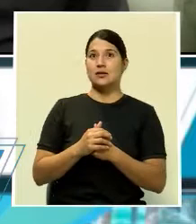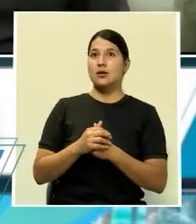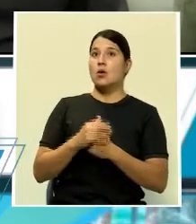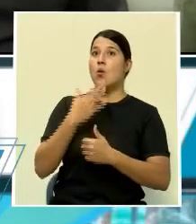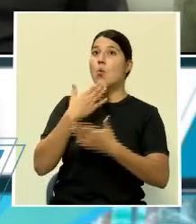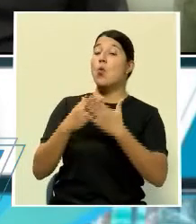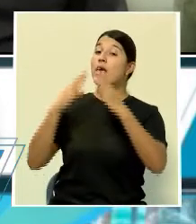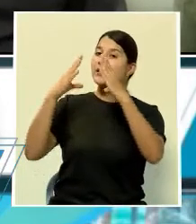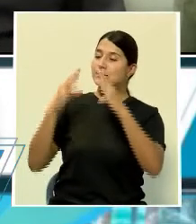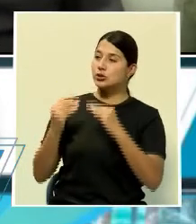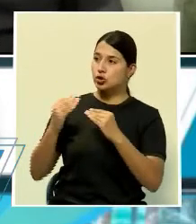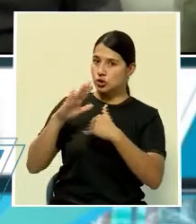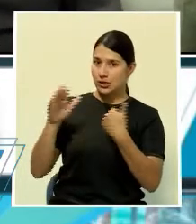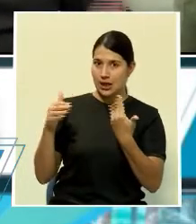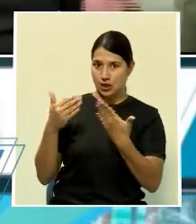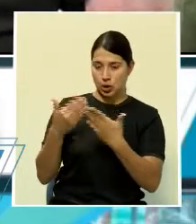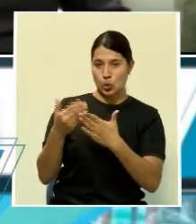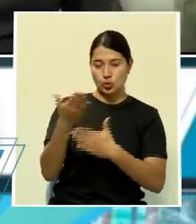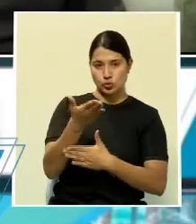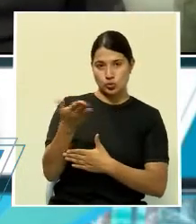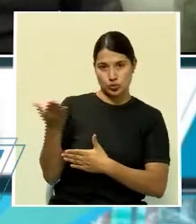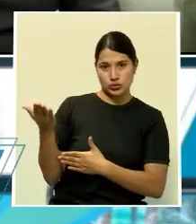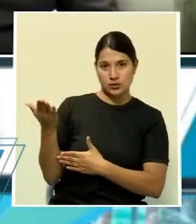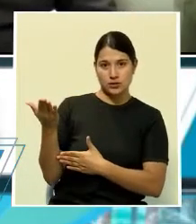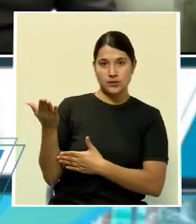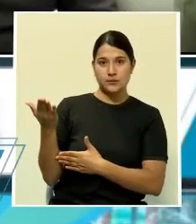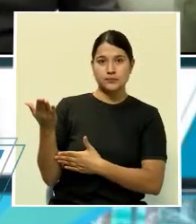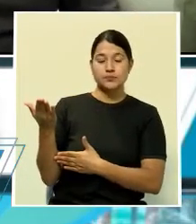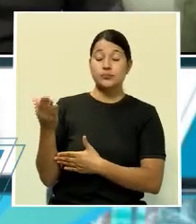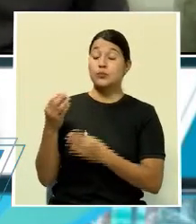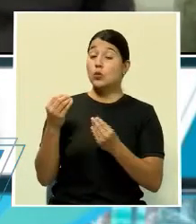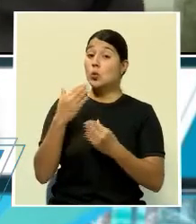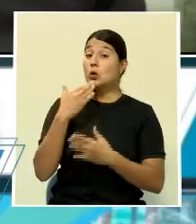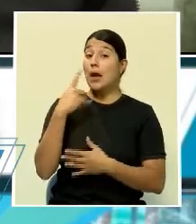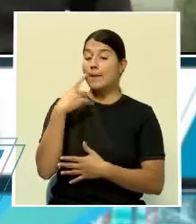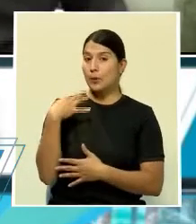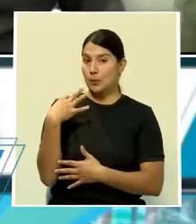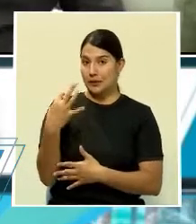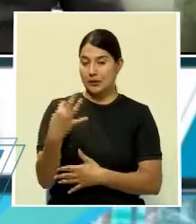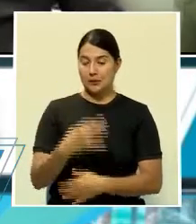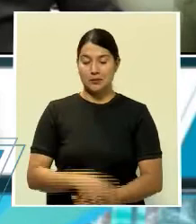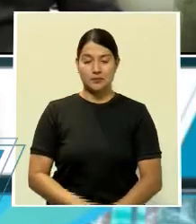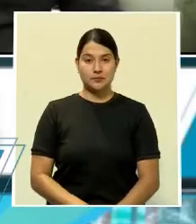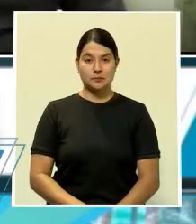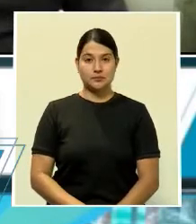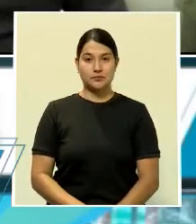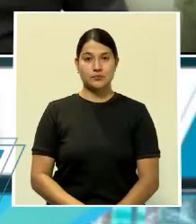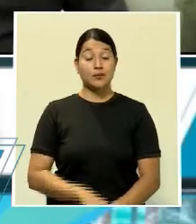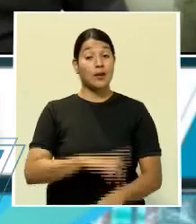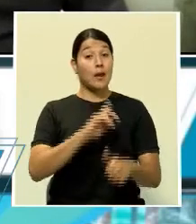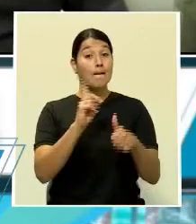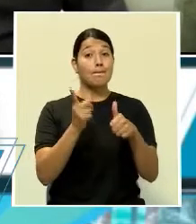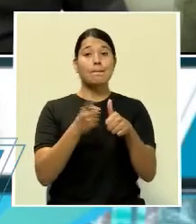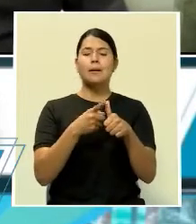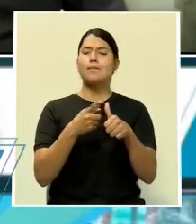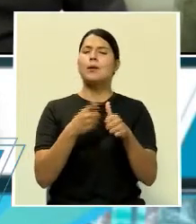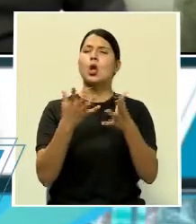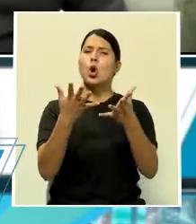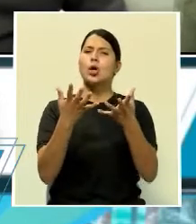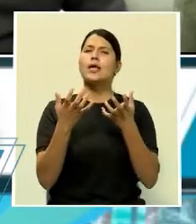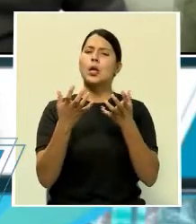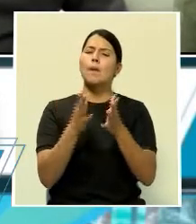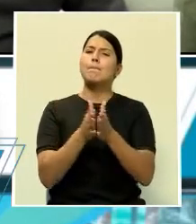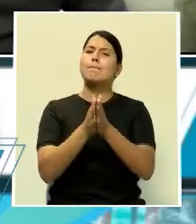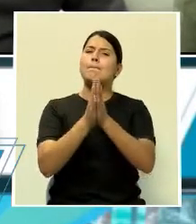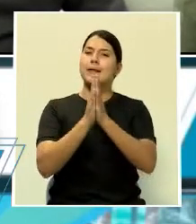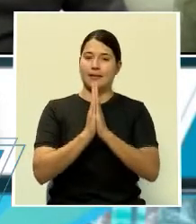noches a todos y todas las televidentes y a usted, don Ernesto, gracias por la invitación. Lo primero es pedirle un